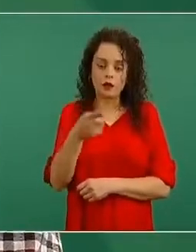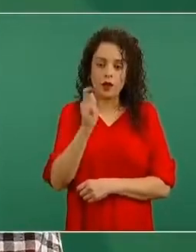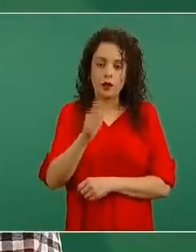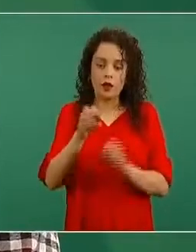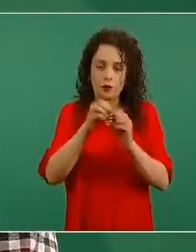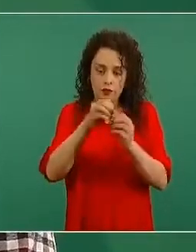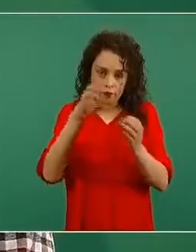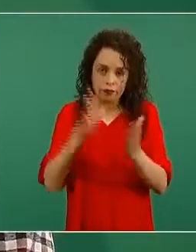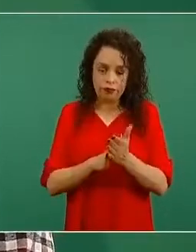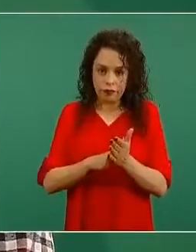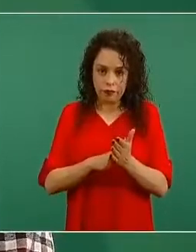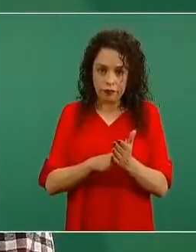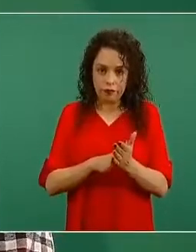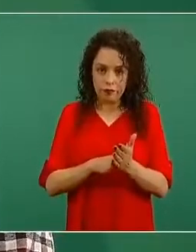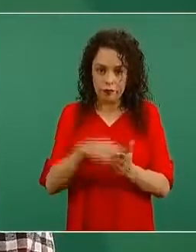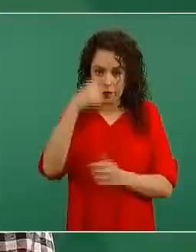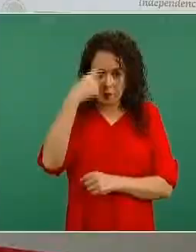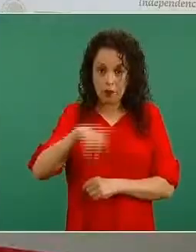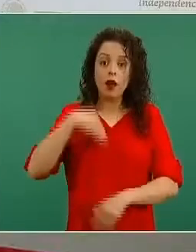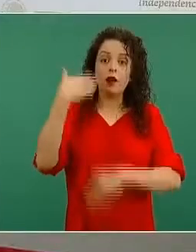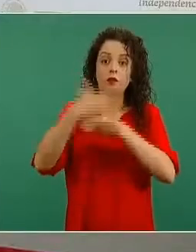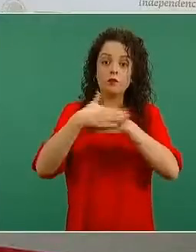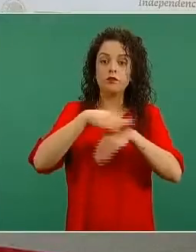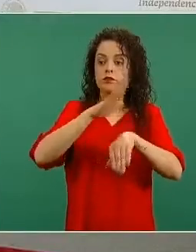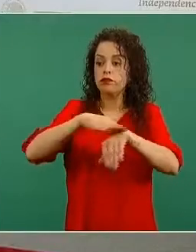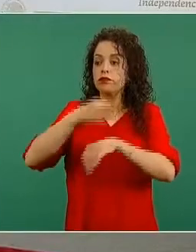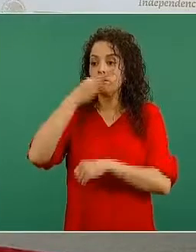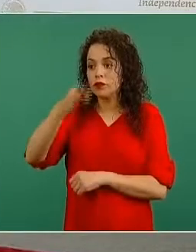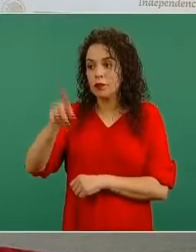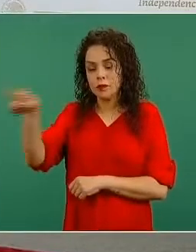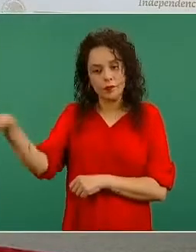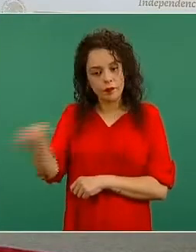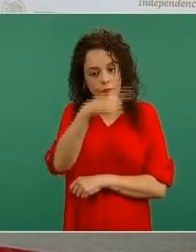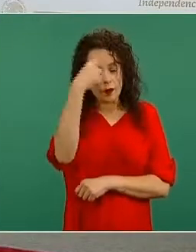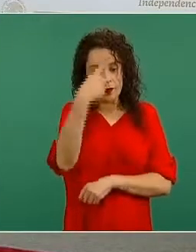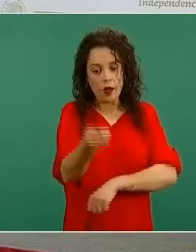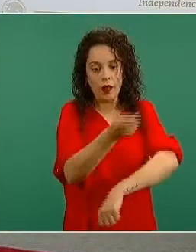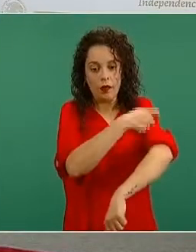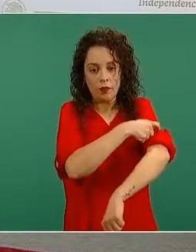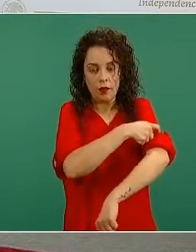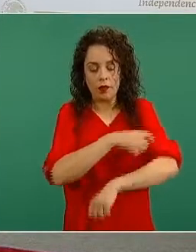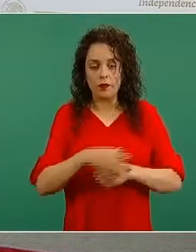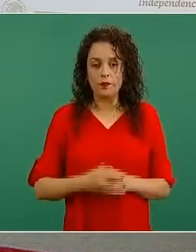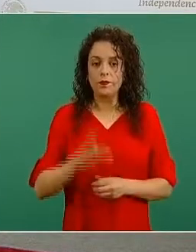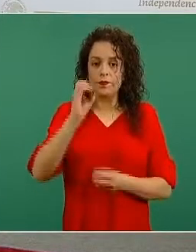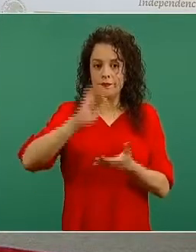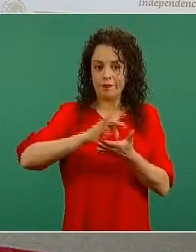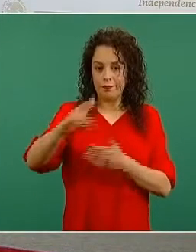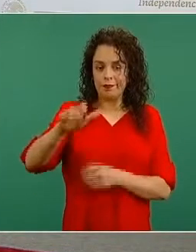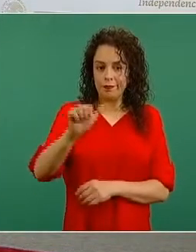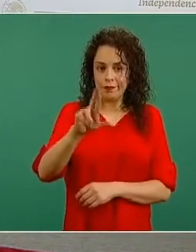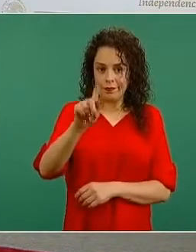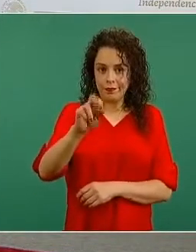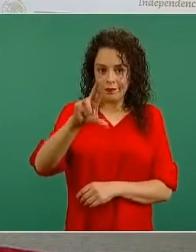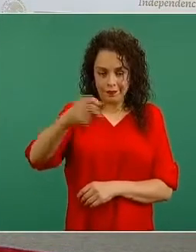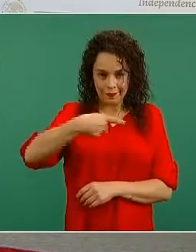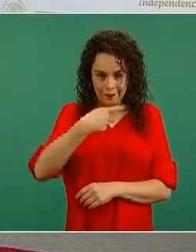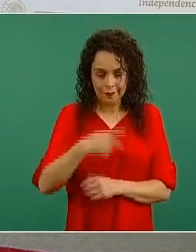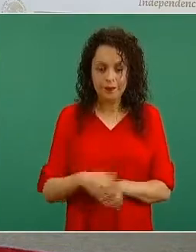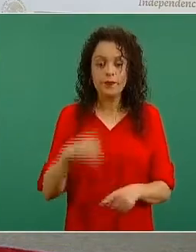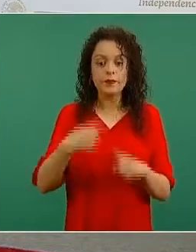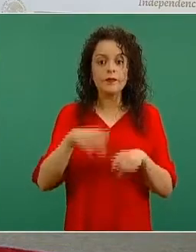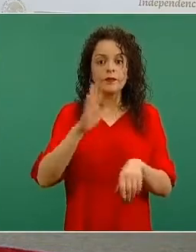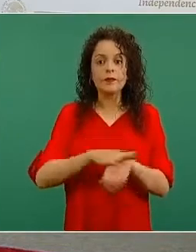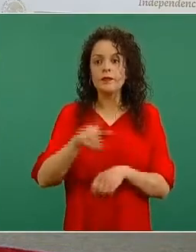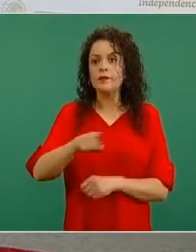llamados para ser vacunados contra el virus. Gracias, Arturo. ¿Quién sigue?